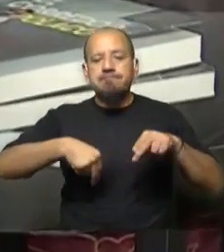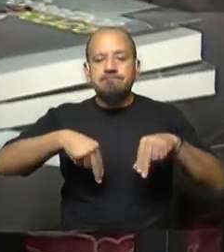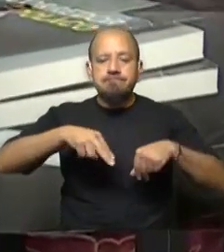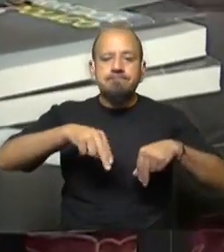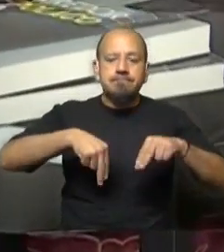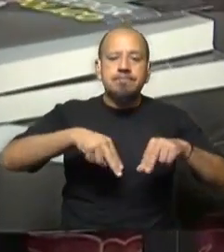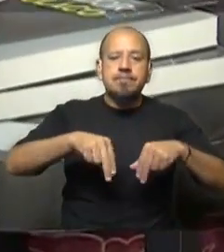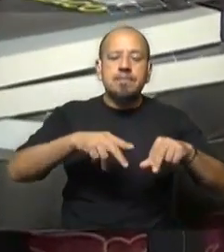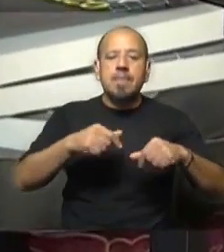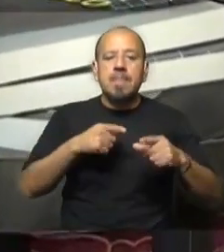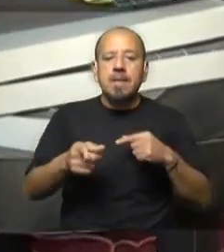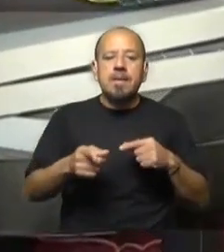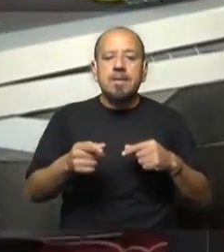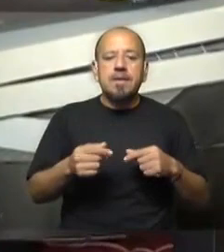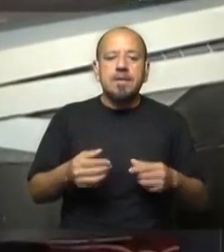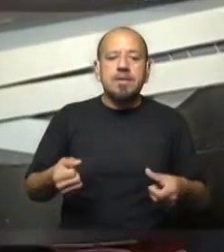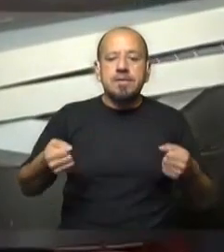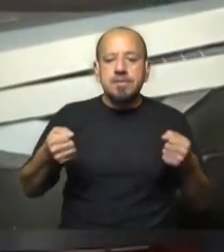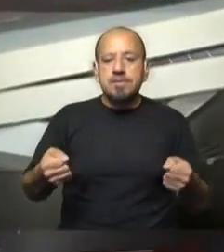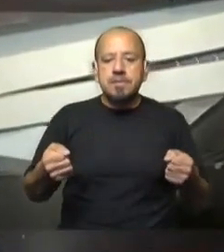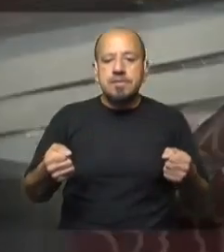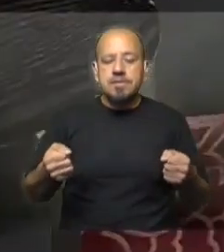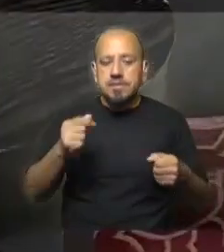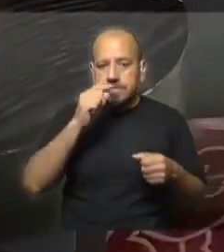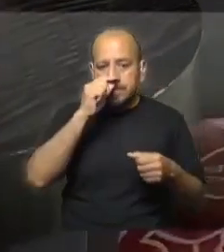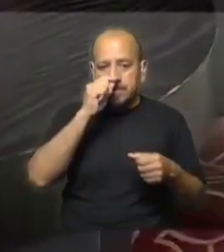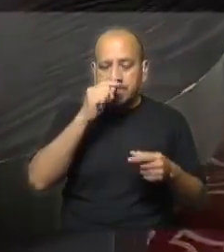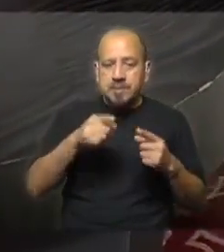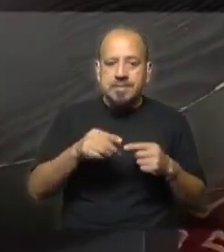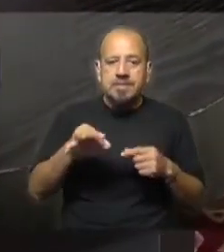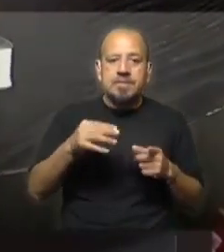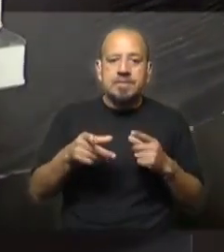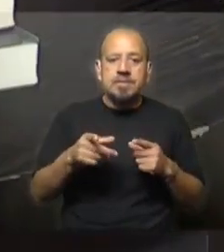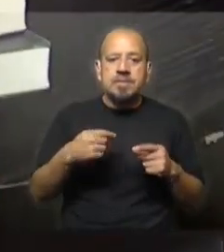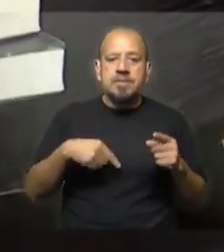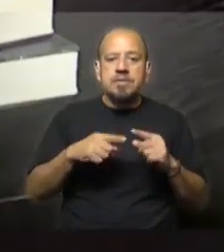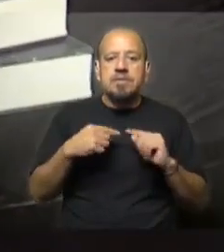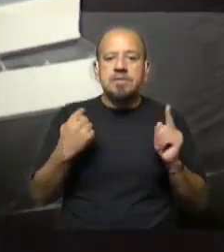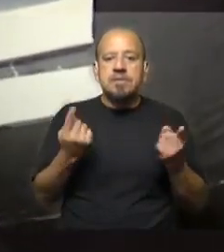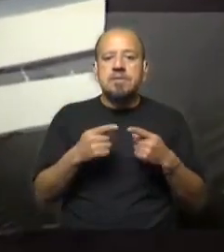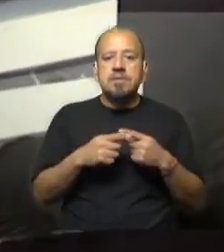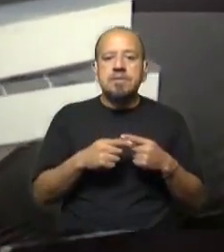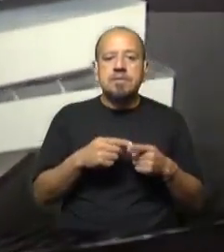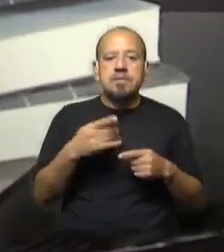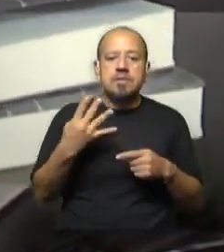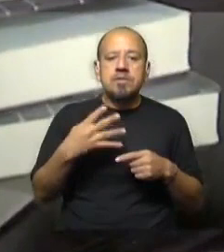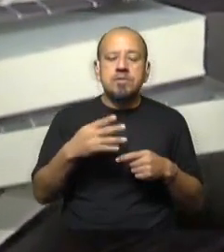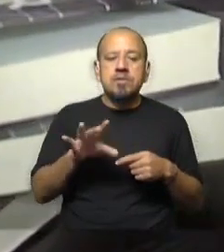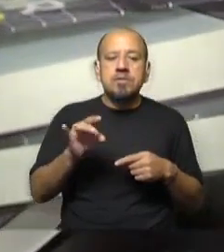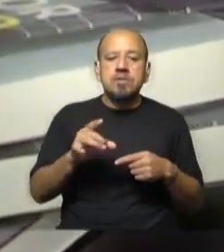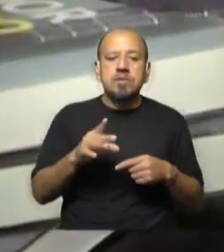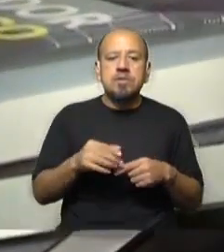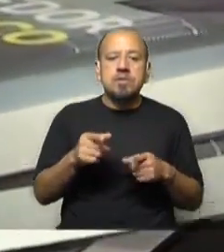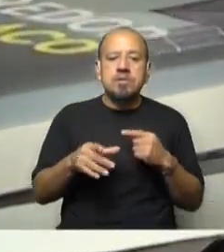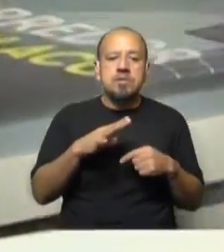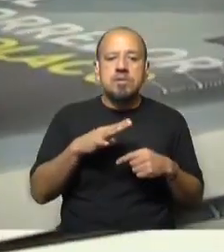muletas, mandaba al niño a llenar la olla, que le llenara la olla en la única canilla compartida por los 14, 15 habitantes del conventillo,